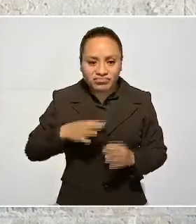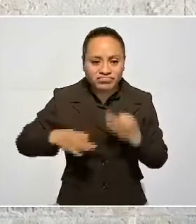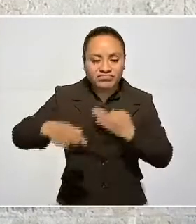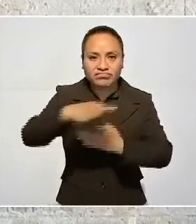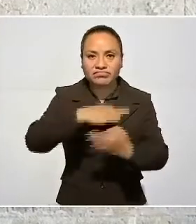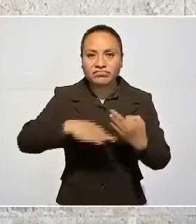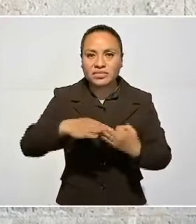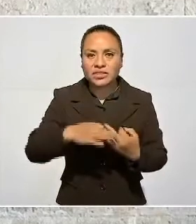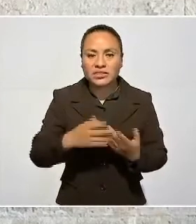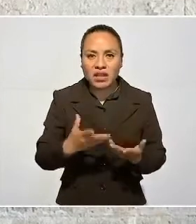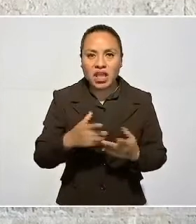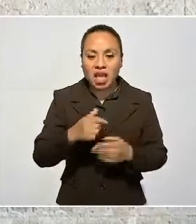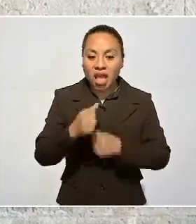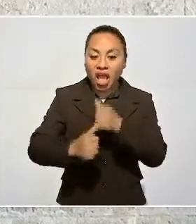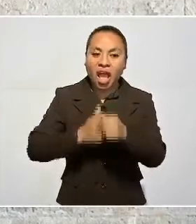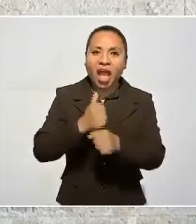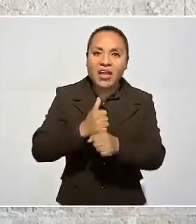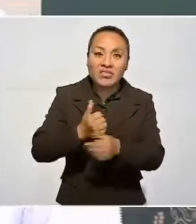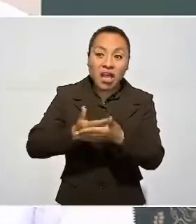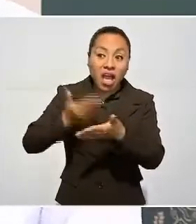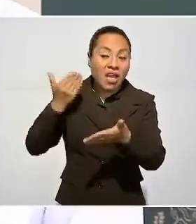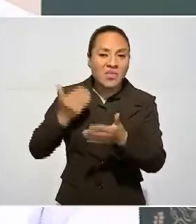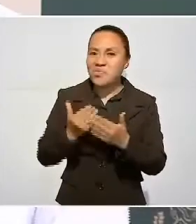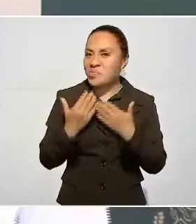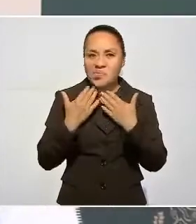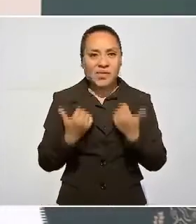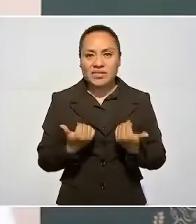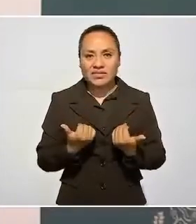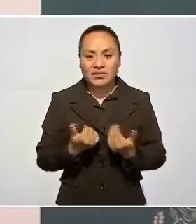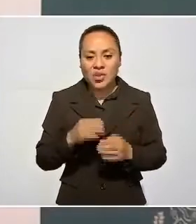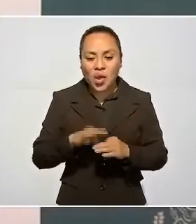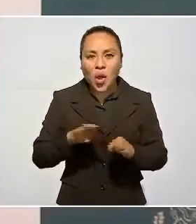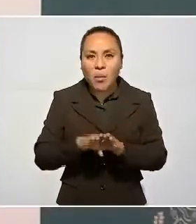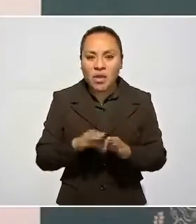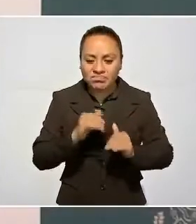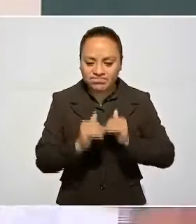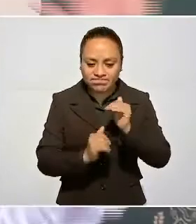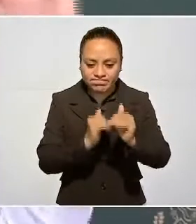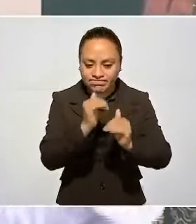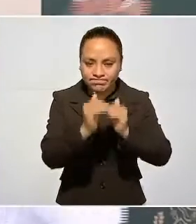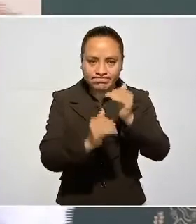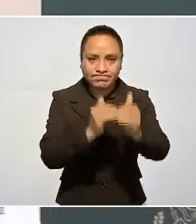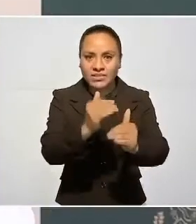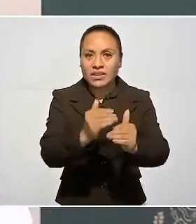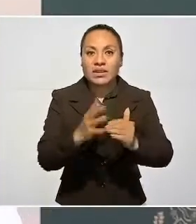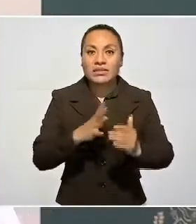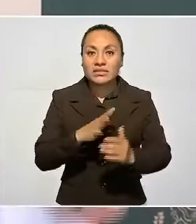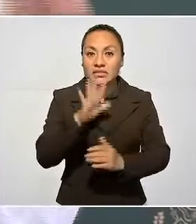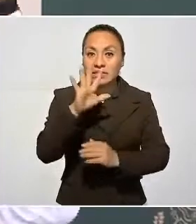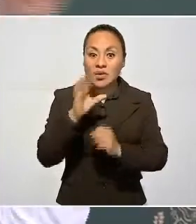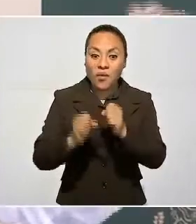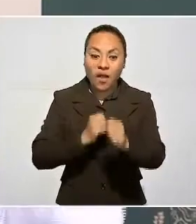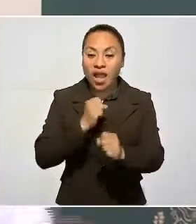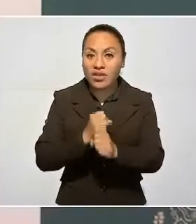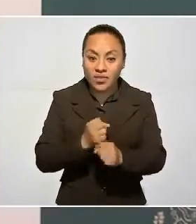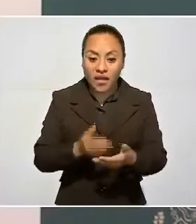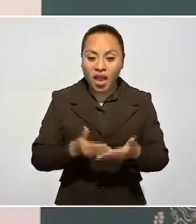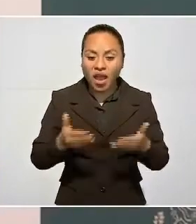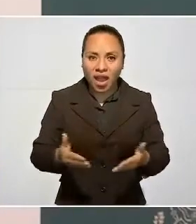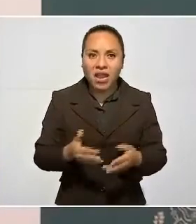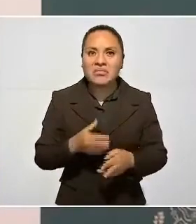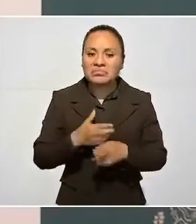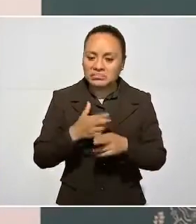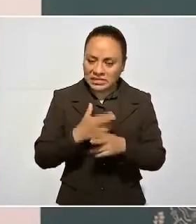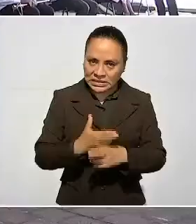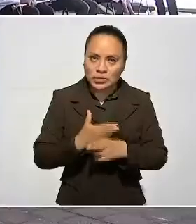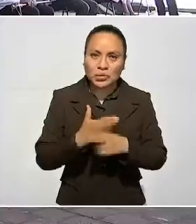se vivía hace muchos años. Basta ver el crecimiento sostenido por 5 años, ahora con los